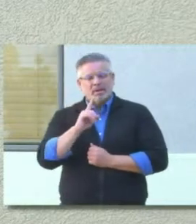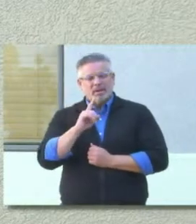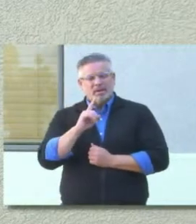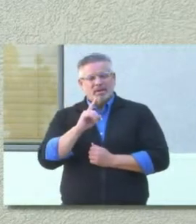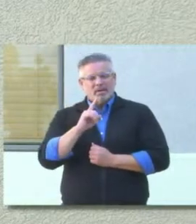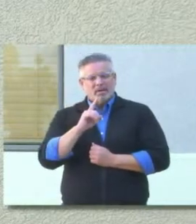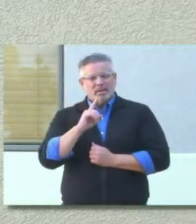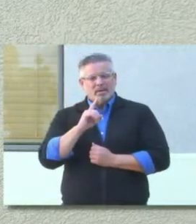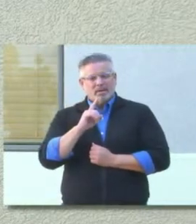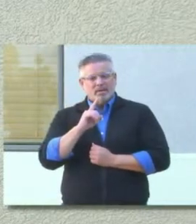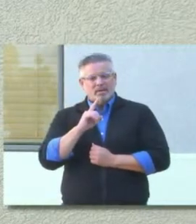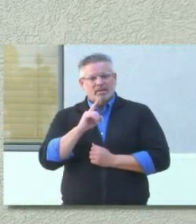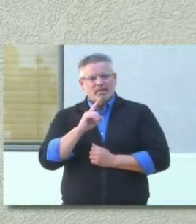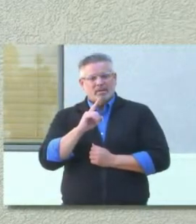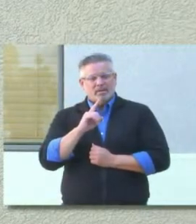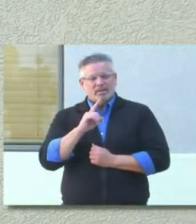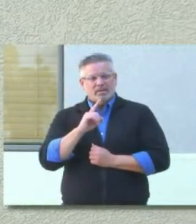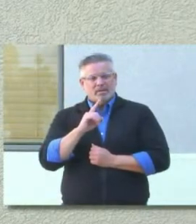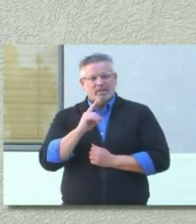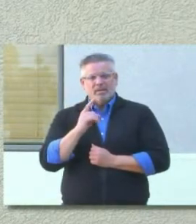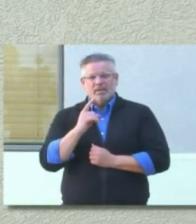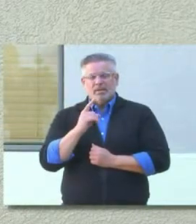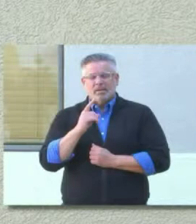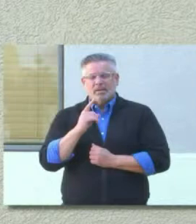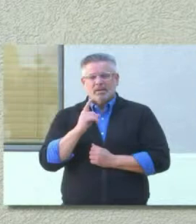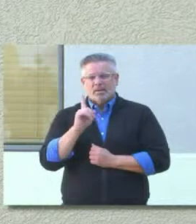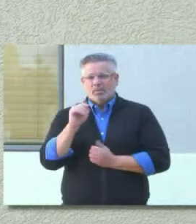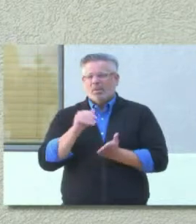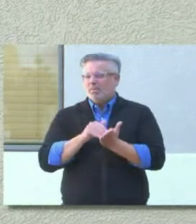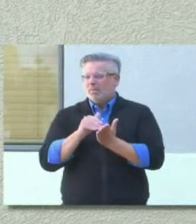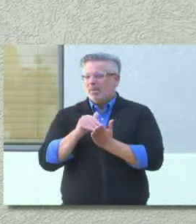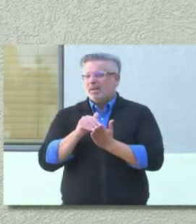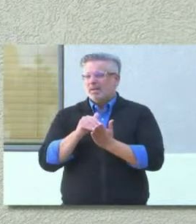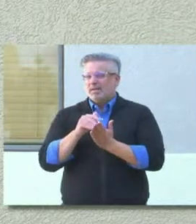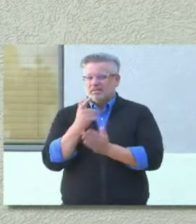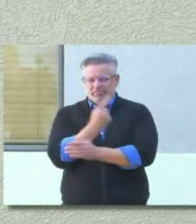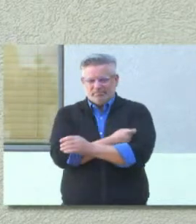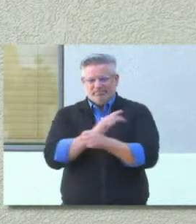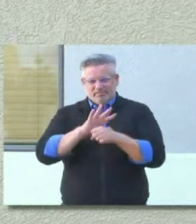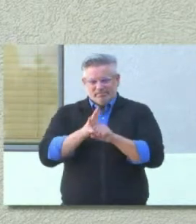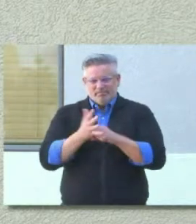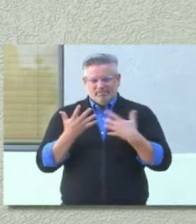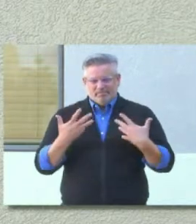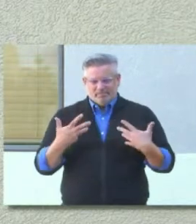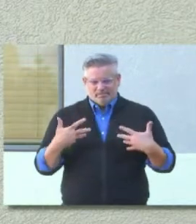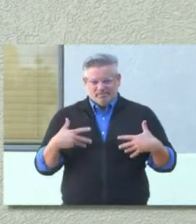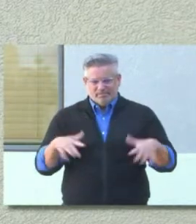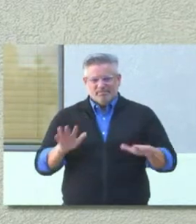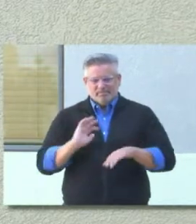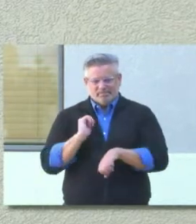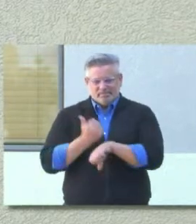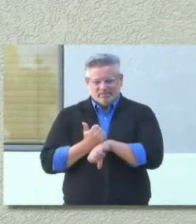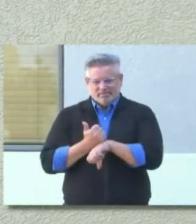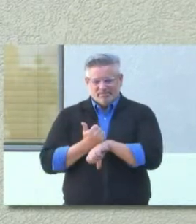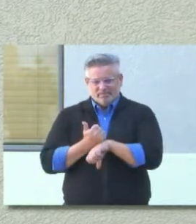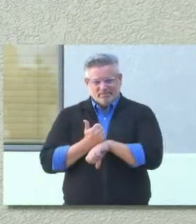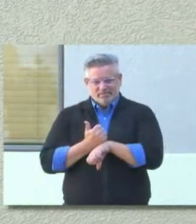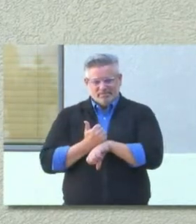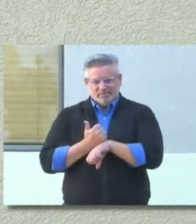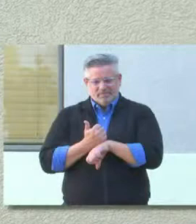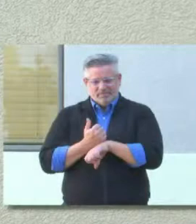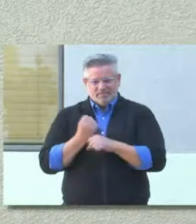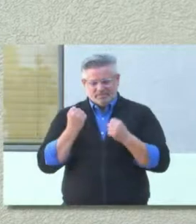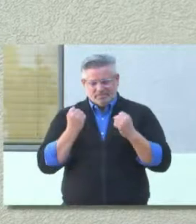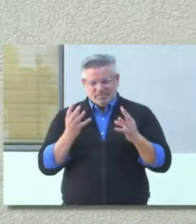las vacunas. Más de 55 millones de vacunas se han repartido en el estado de California,